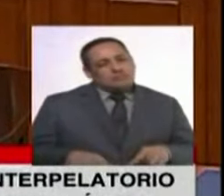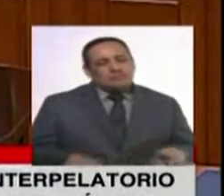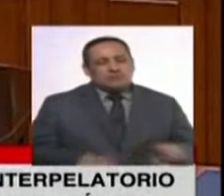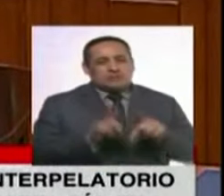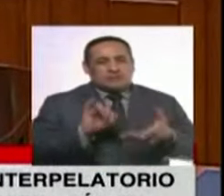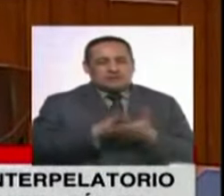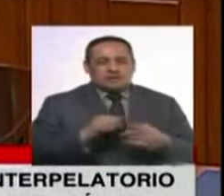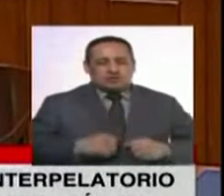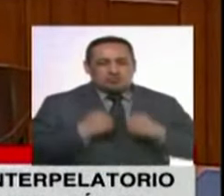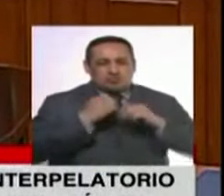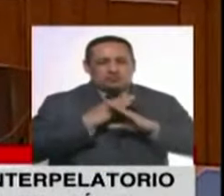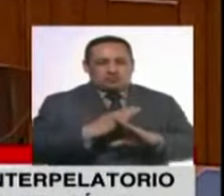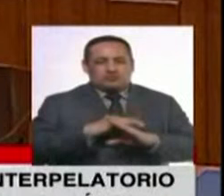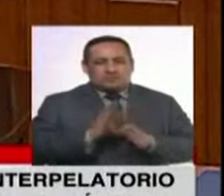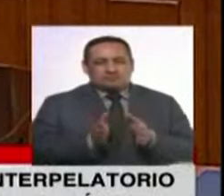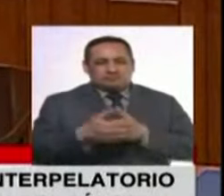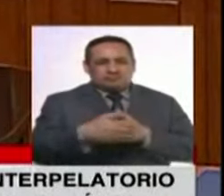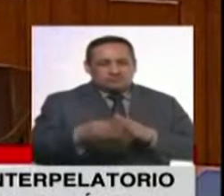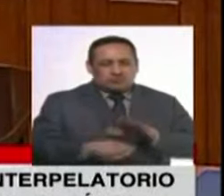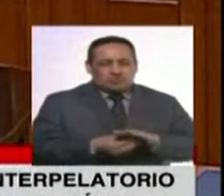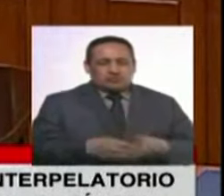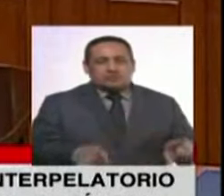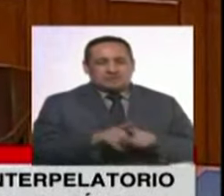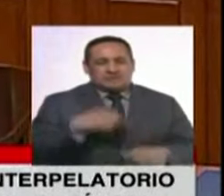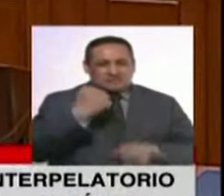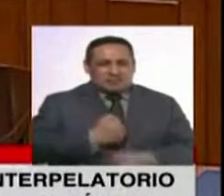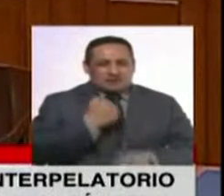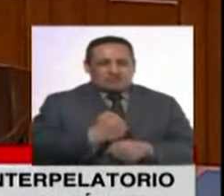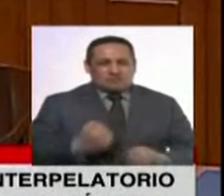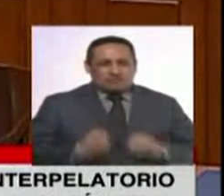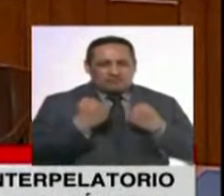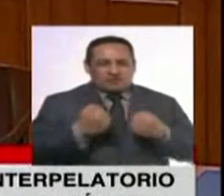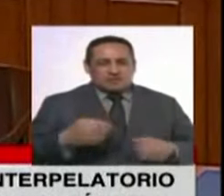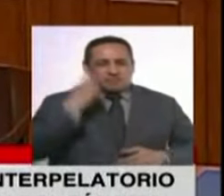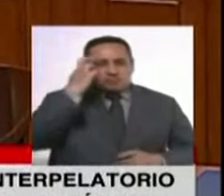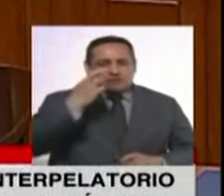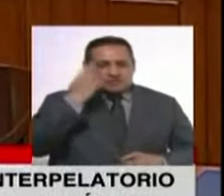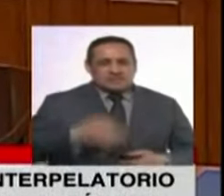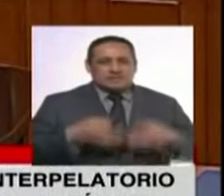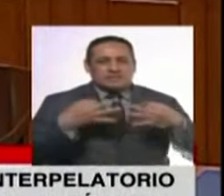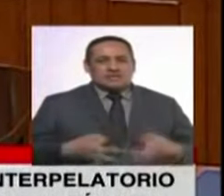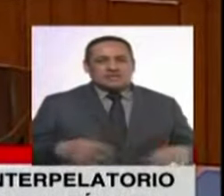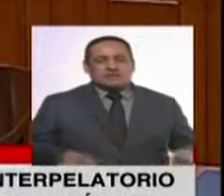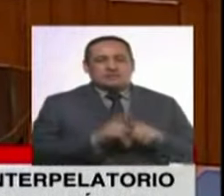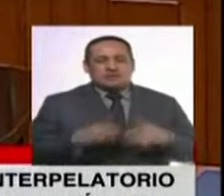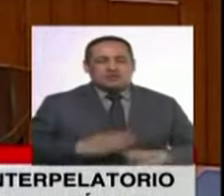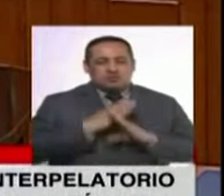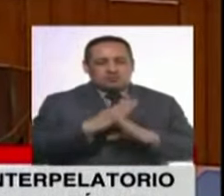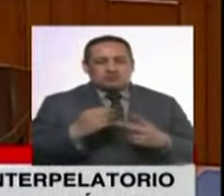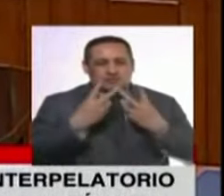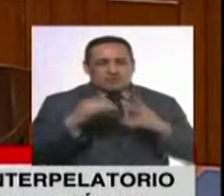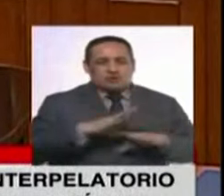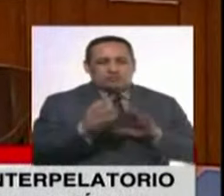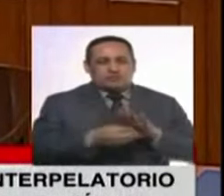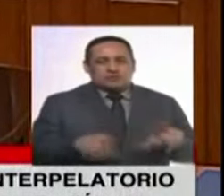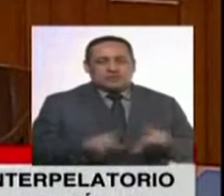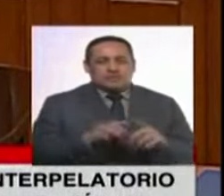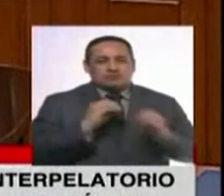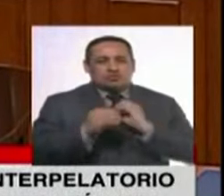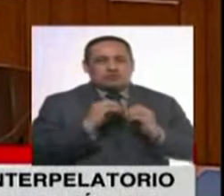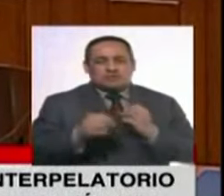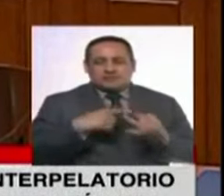corrupción trabajamos arduamente en el cumplimiento de la política nacional de integridad y lucha contra la corrupción e